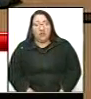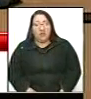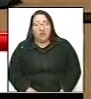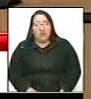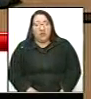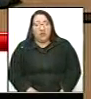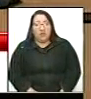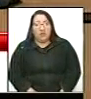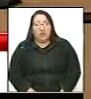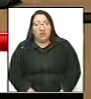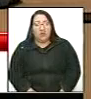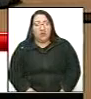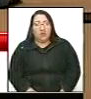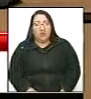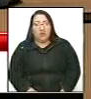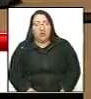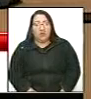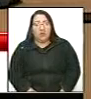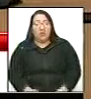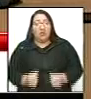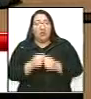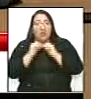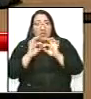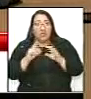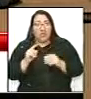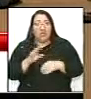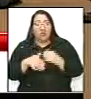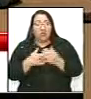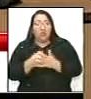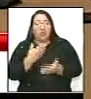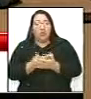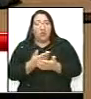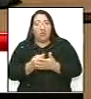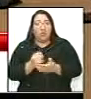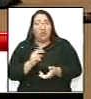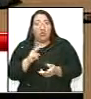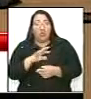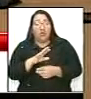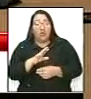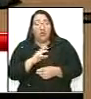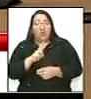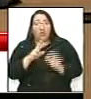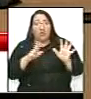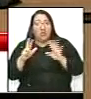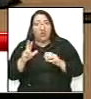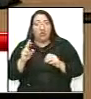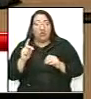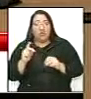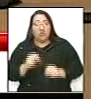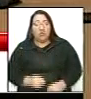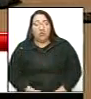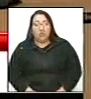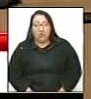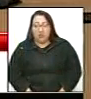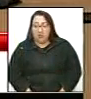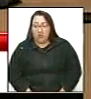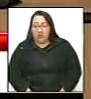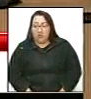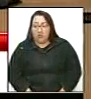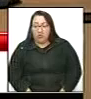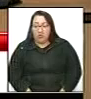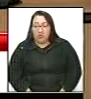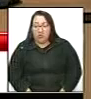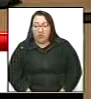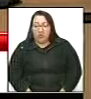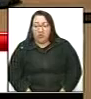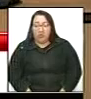Lo que sí está bien calificado por la Secretaría es los hechos del extremo de la denuncia 288 en cuanto a lo que todos hemos visto